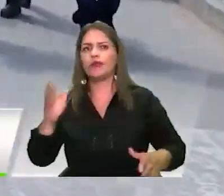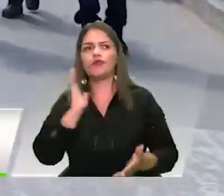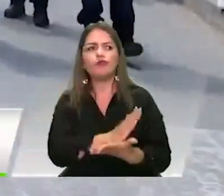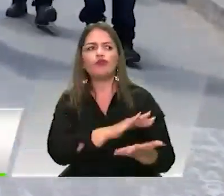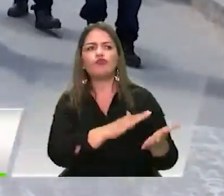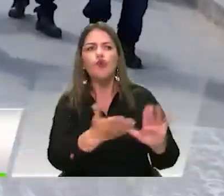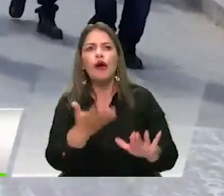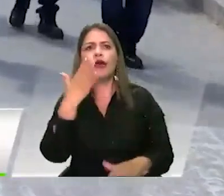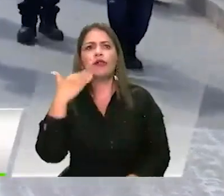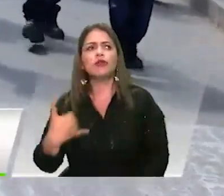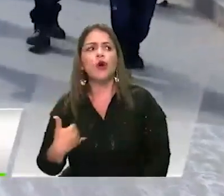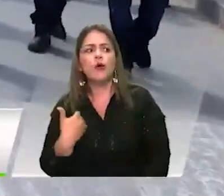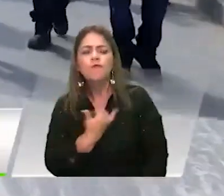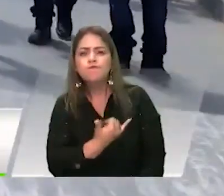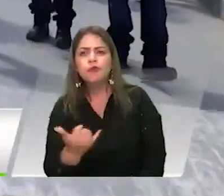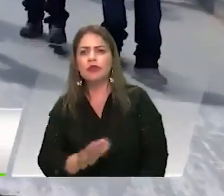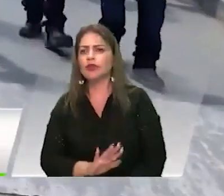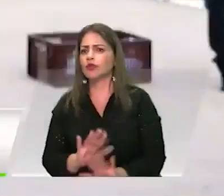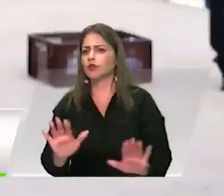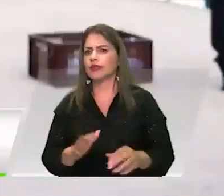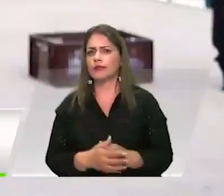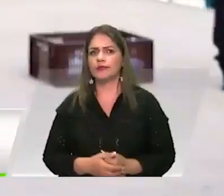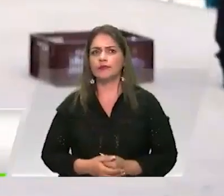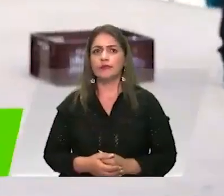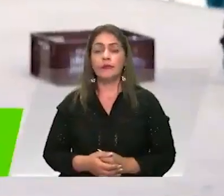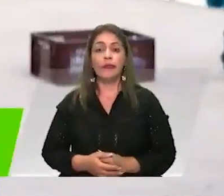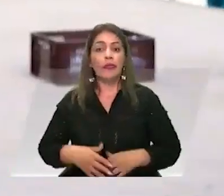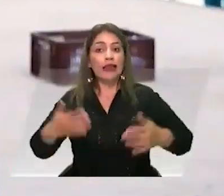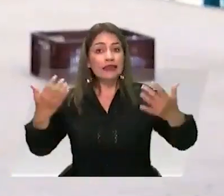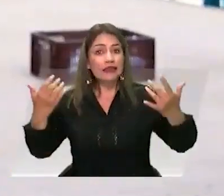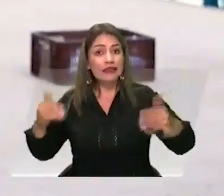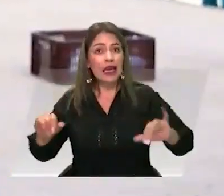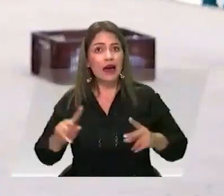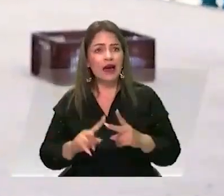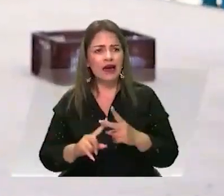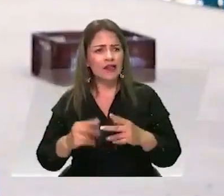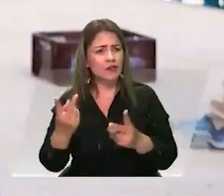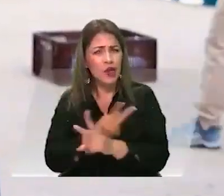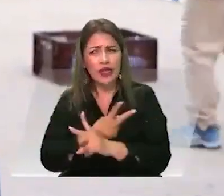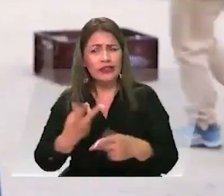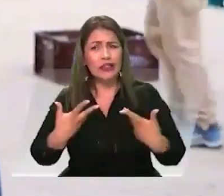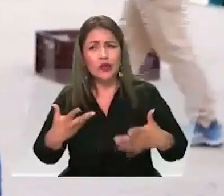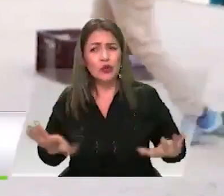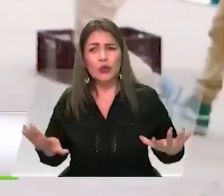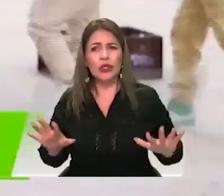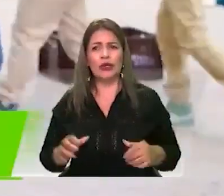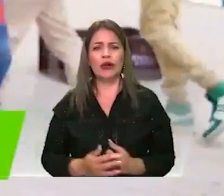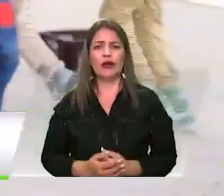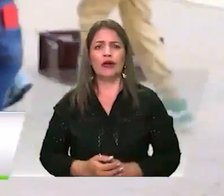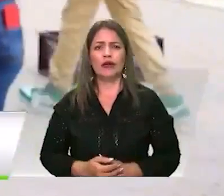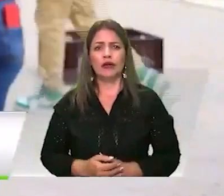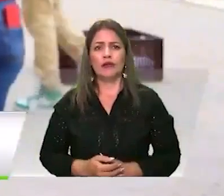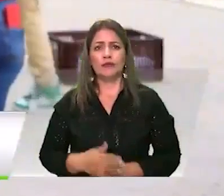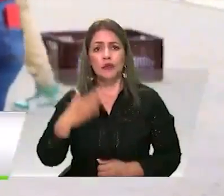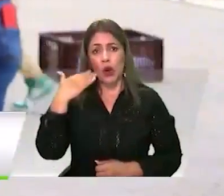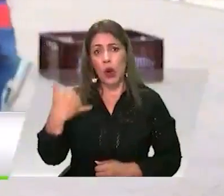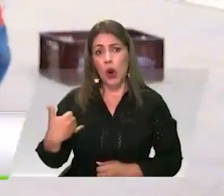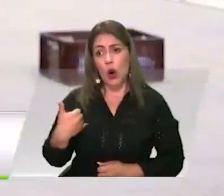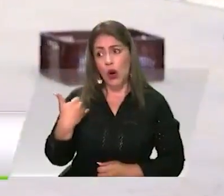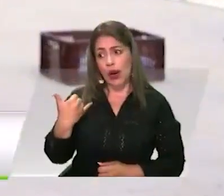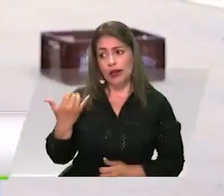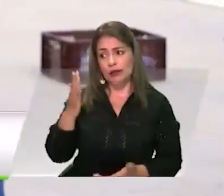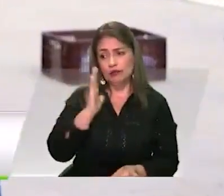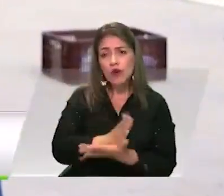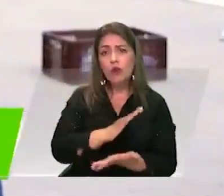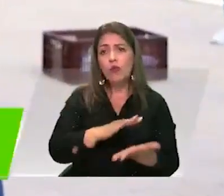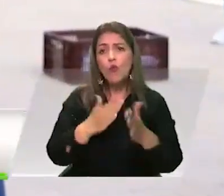su mayoría de jóvenes en el municipio. A los violentos, que no queremos violencia en nuestros municipios, no queremos ver a nuestros jóvenes